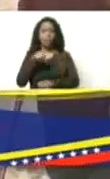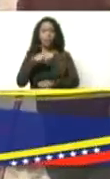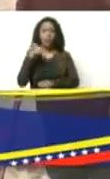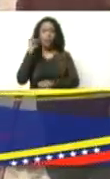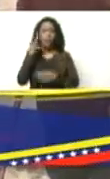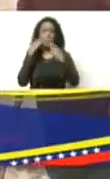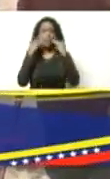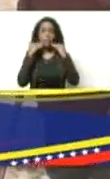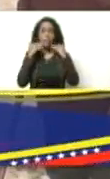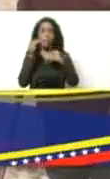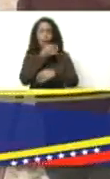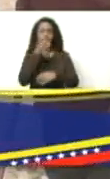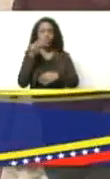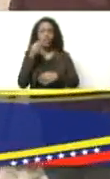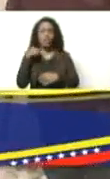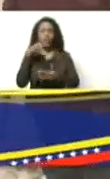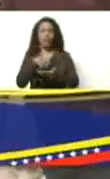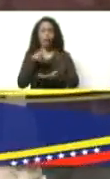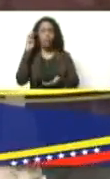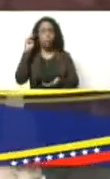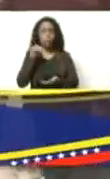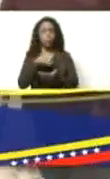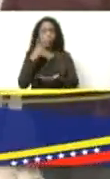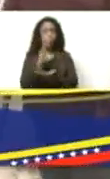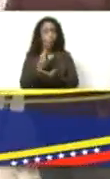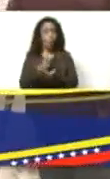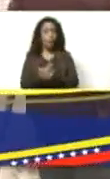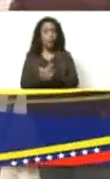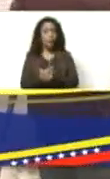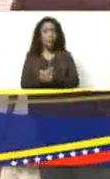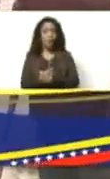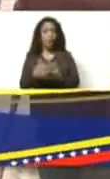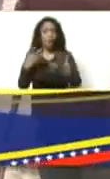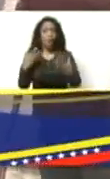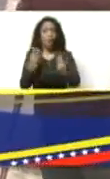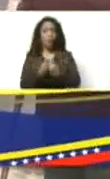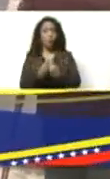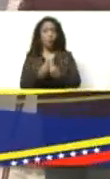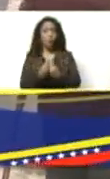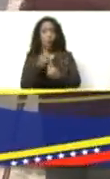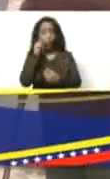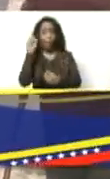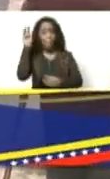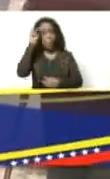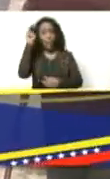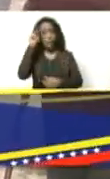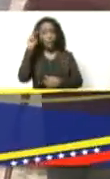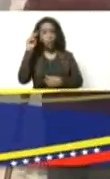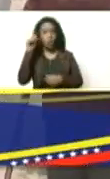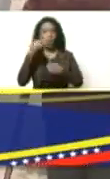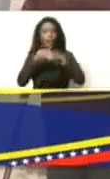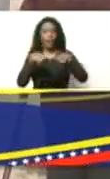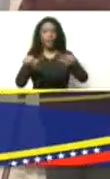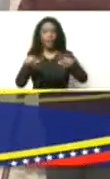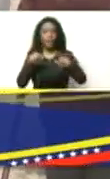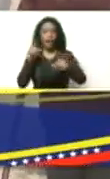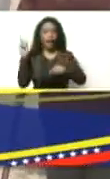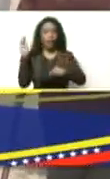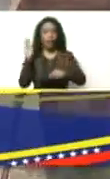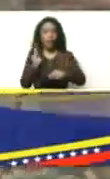las experiencias exitosas del estado de Monagas, con nuestro compañero Germán Guerrero, maestro conuquero, un maestro que por supuesto